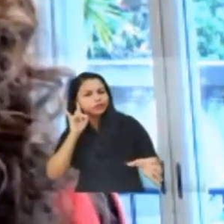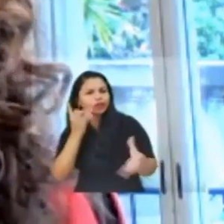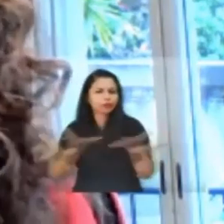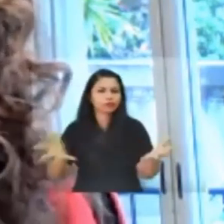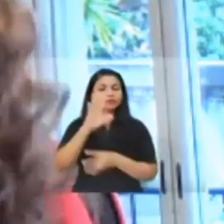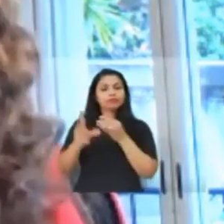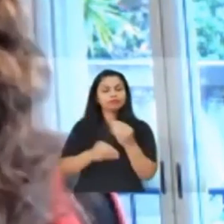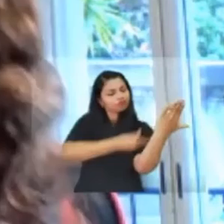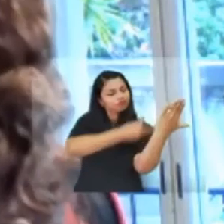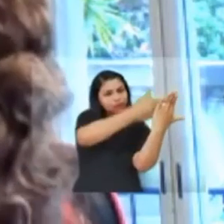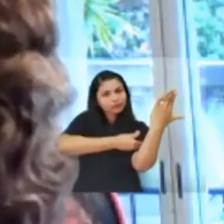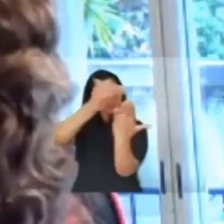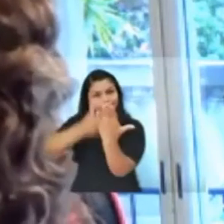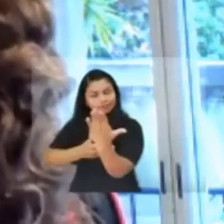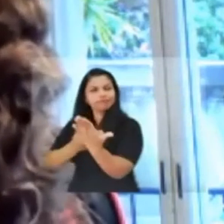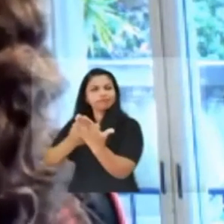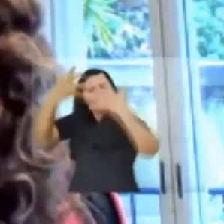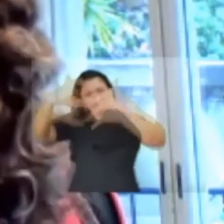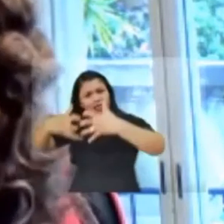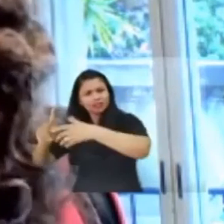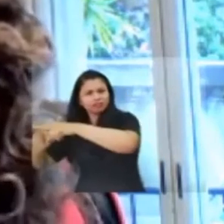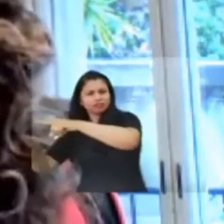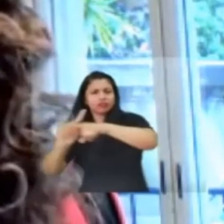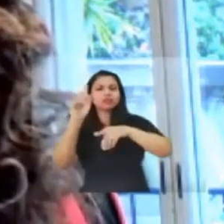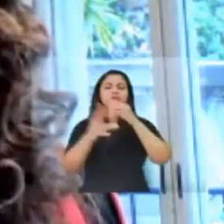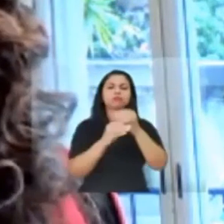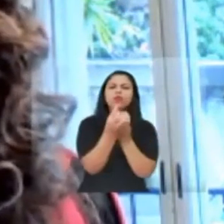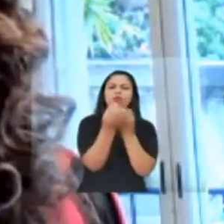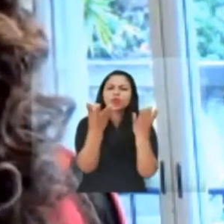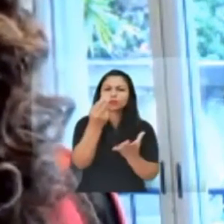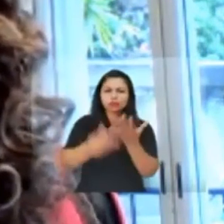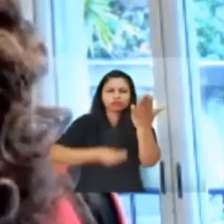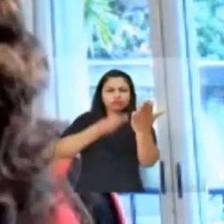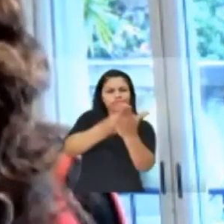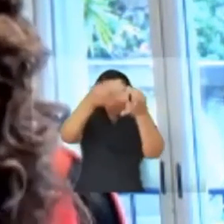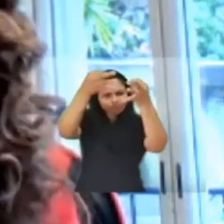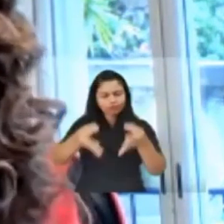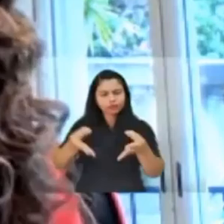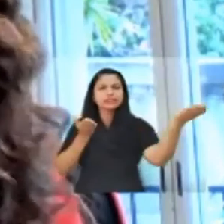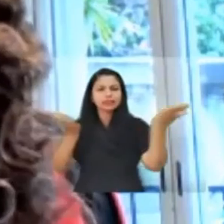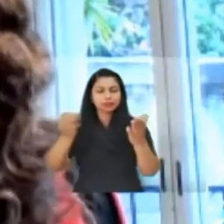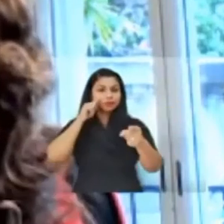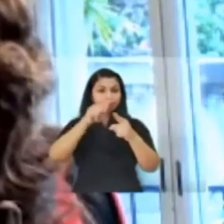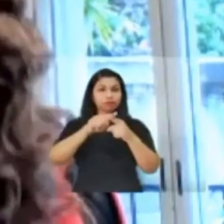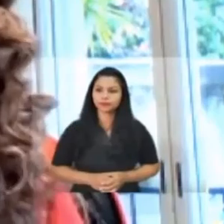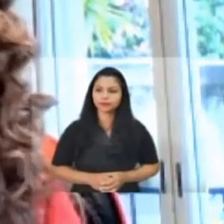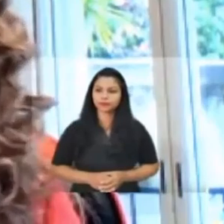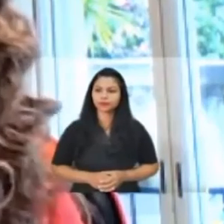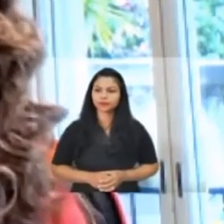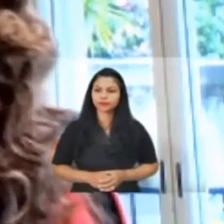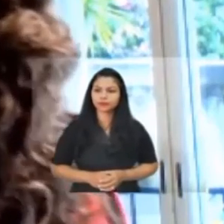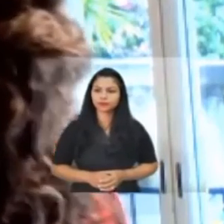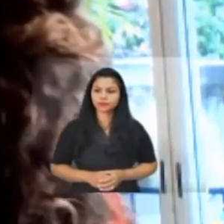trámites para los landing fees, como los precios del espectro, que siempre es un tema clave en todos los países. Así que con esto, muchísimas gracias.